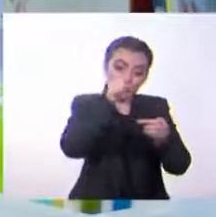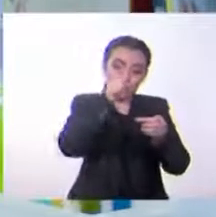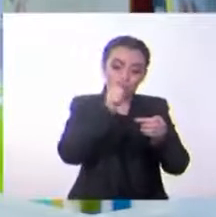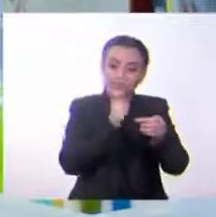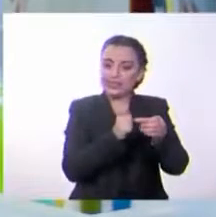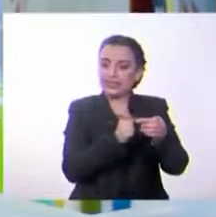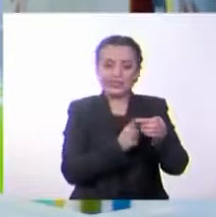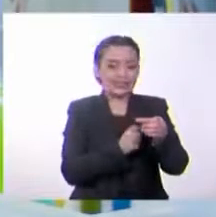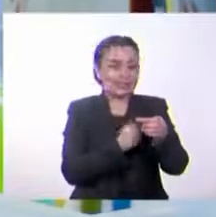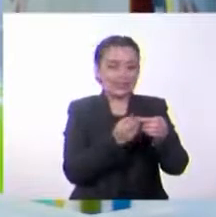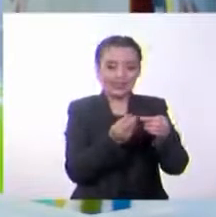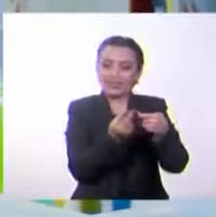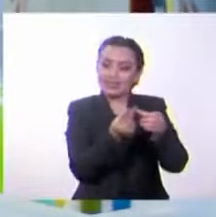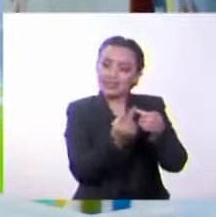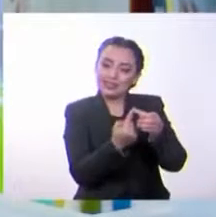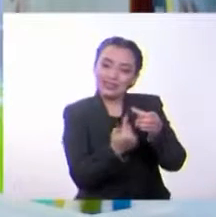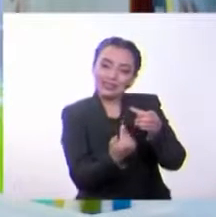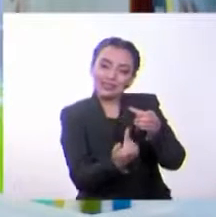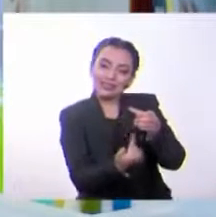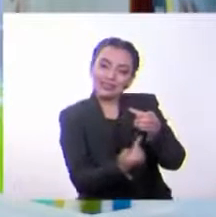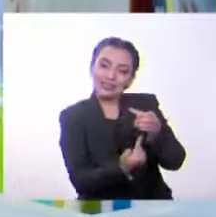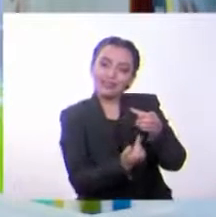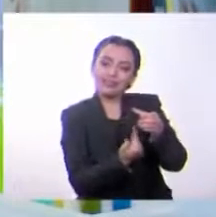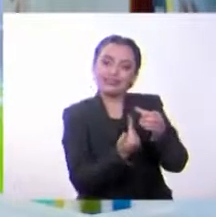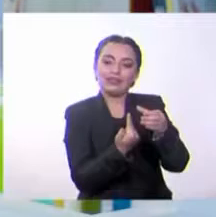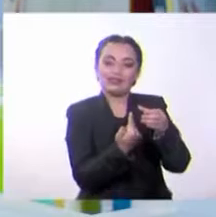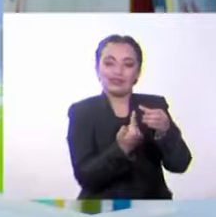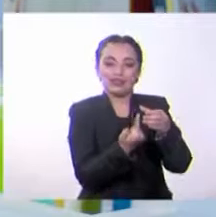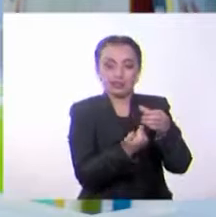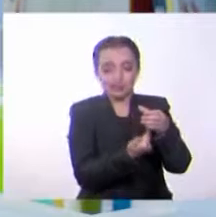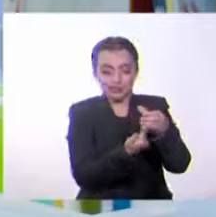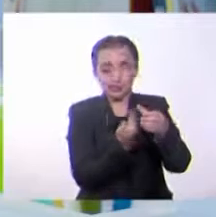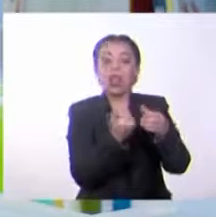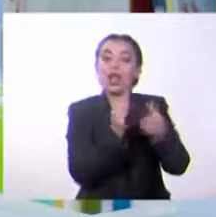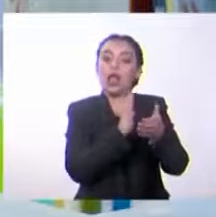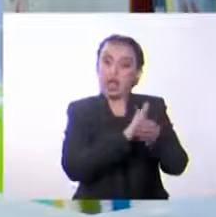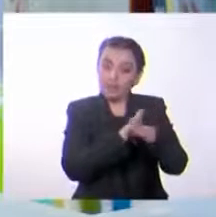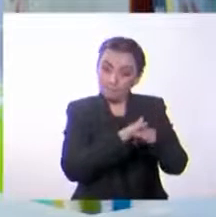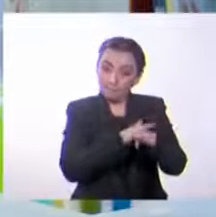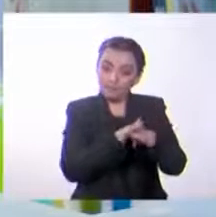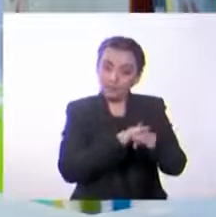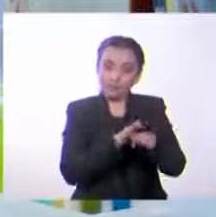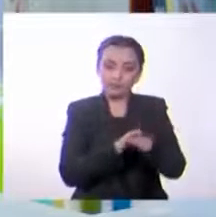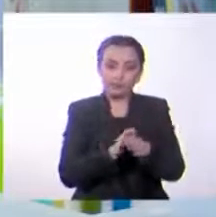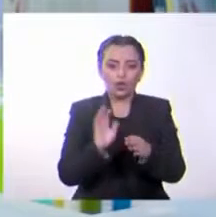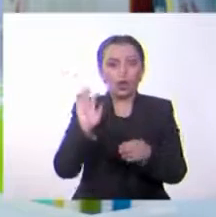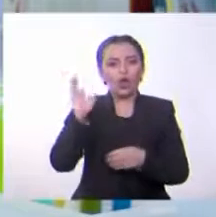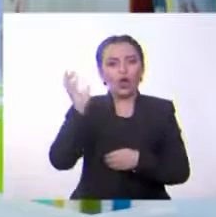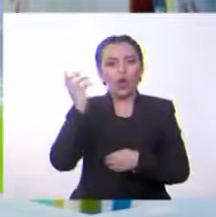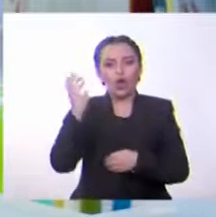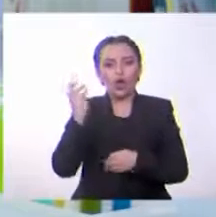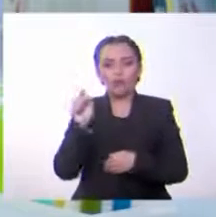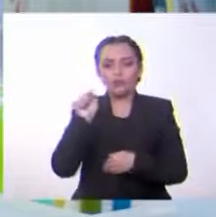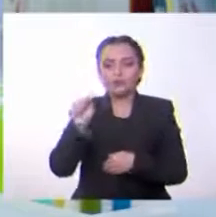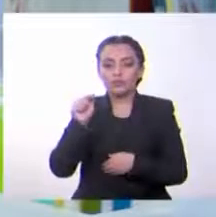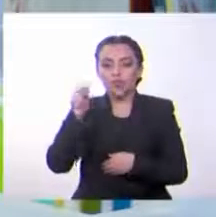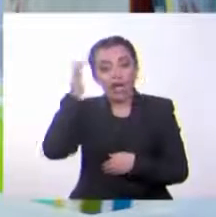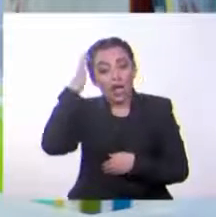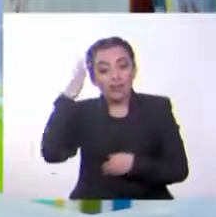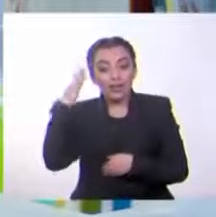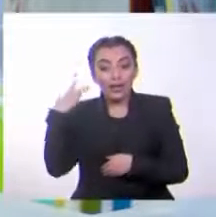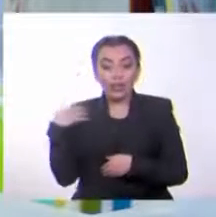fría. Muy bien, el colorearlo simplemente es para indicarnos cuál está más caliente y cuál es más frío. No